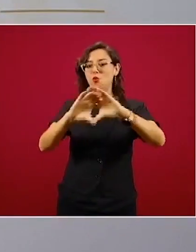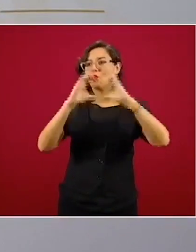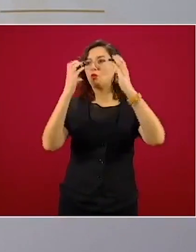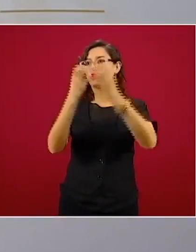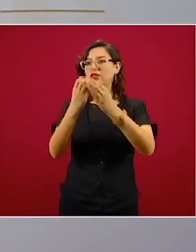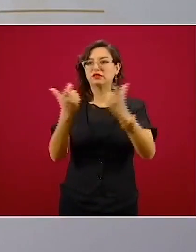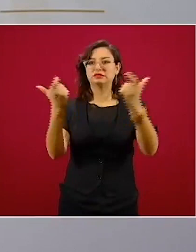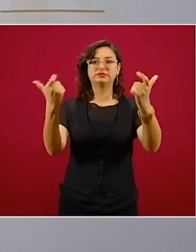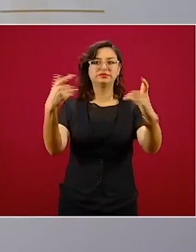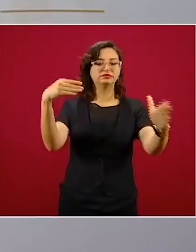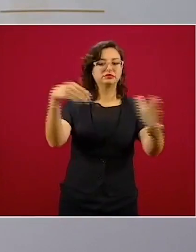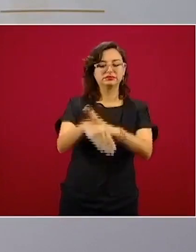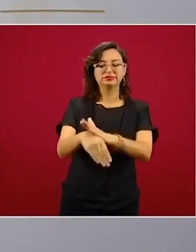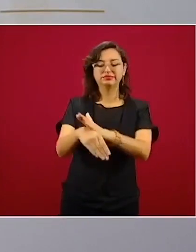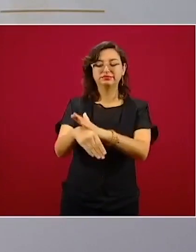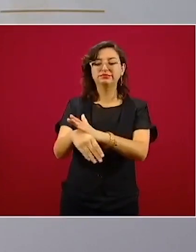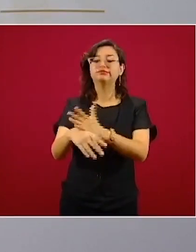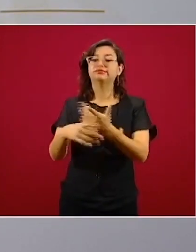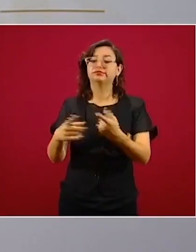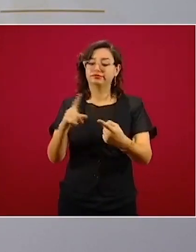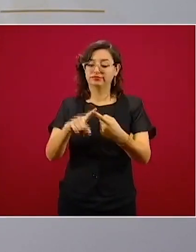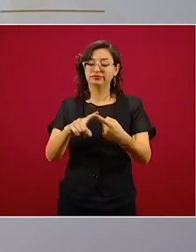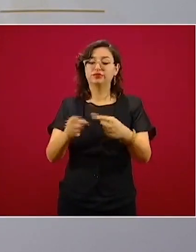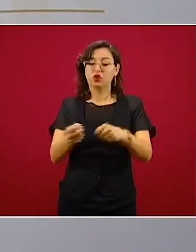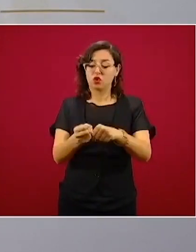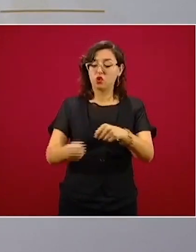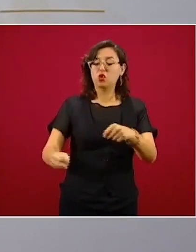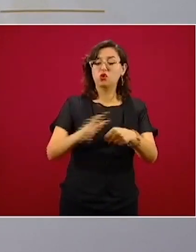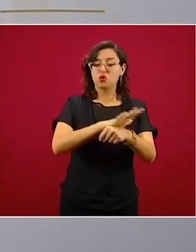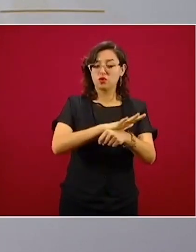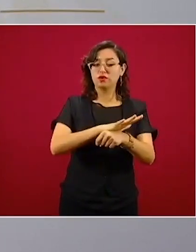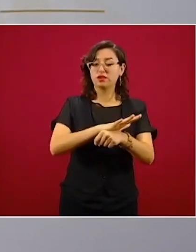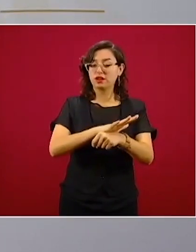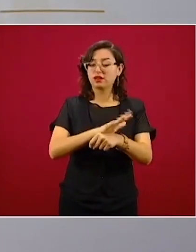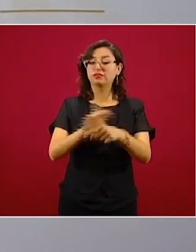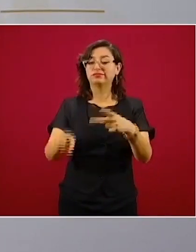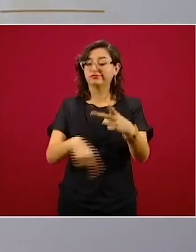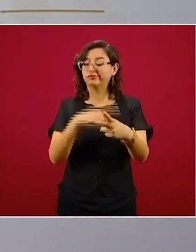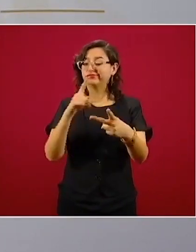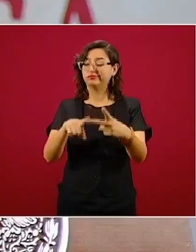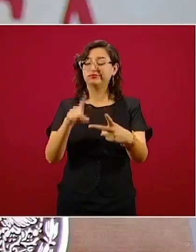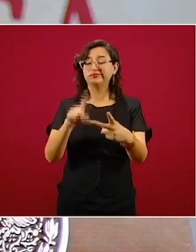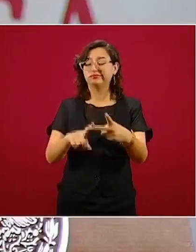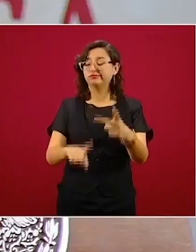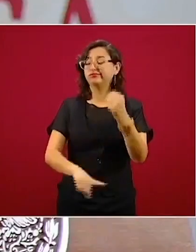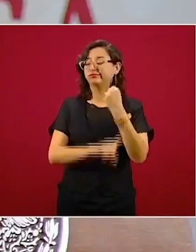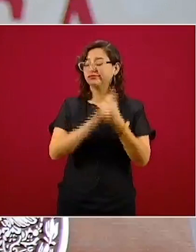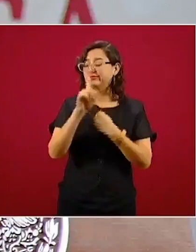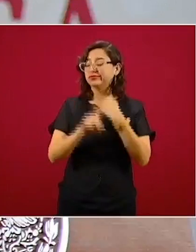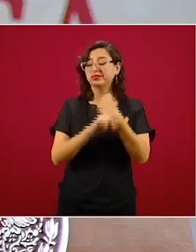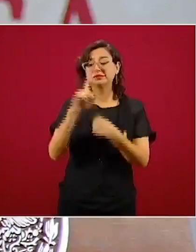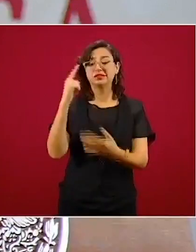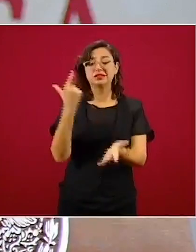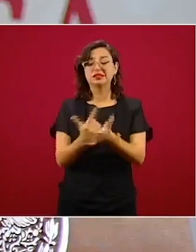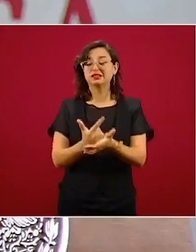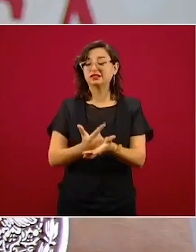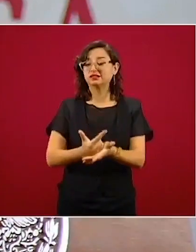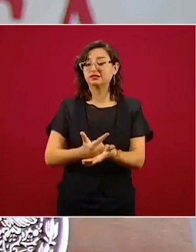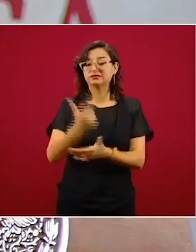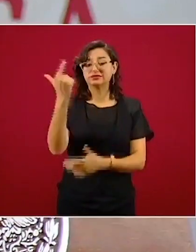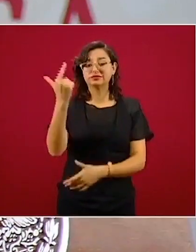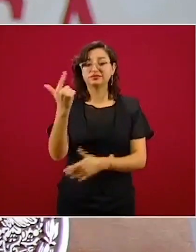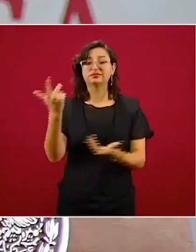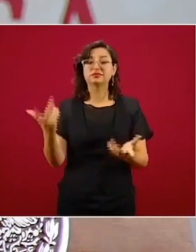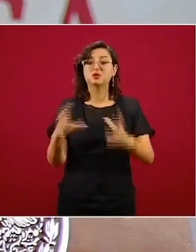por el coronavirus y también y fundamentalmente por la crisis